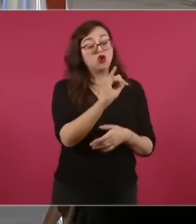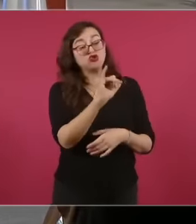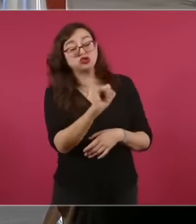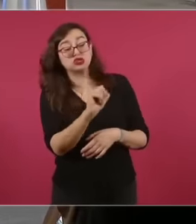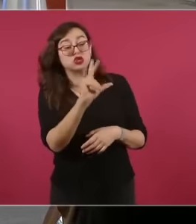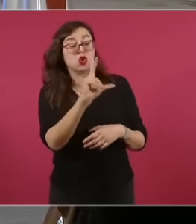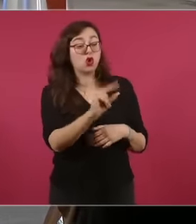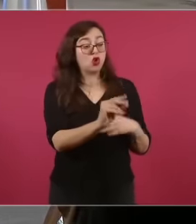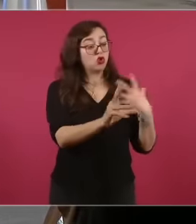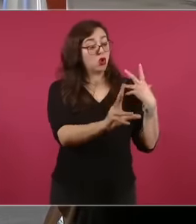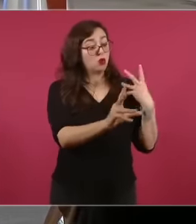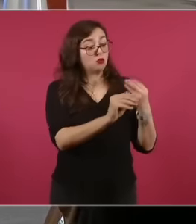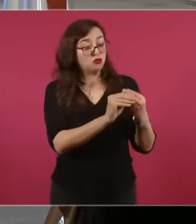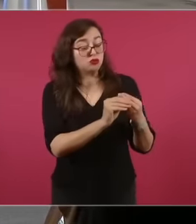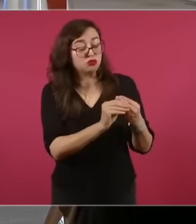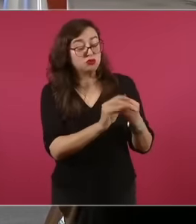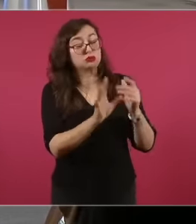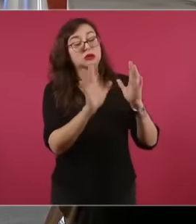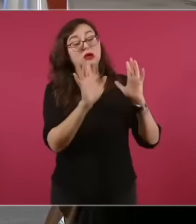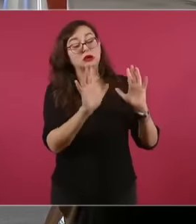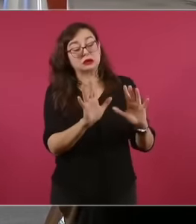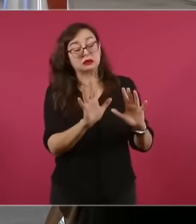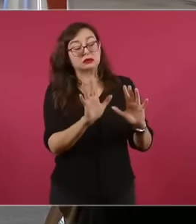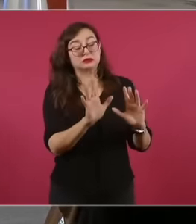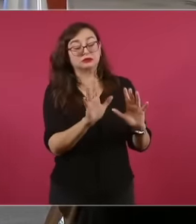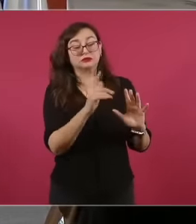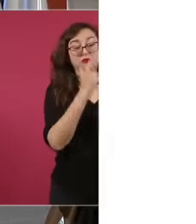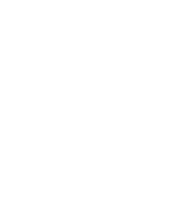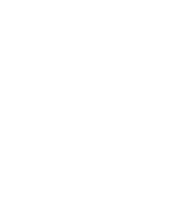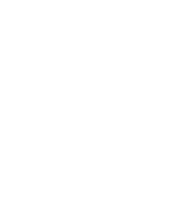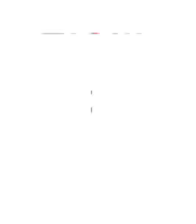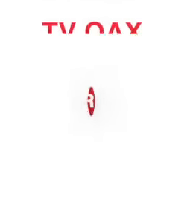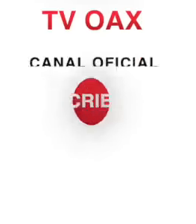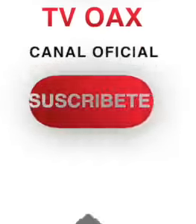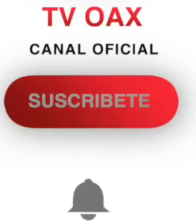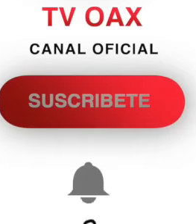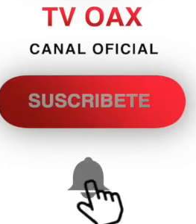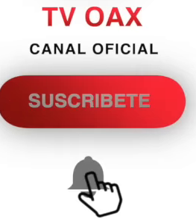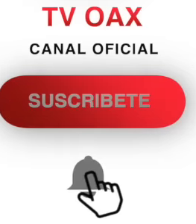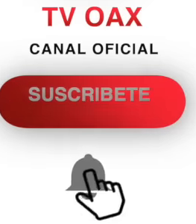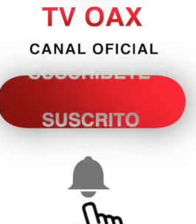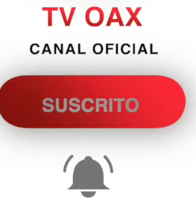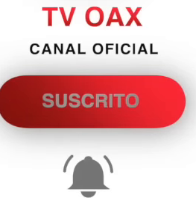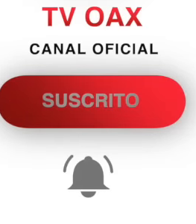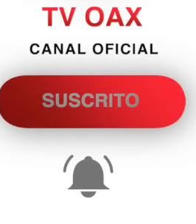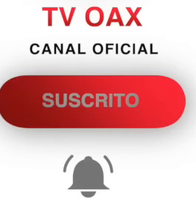un emplazamiento a huelga. Hay todo un procedimiento que establece la ley,